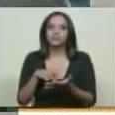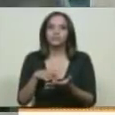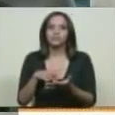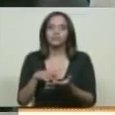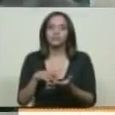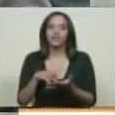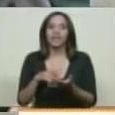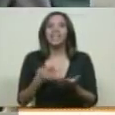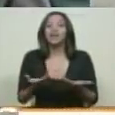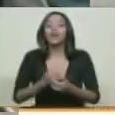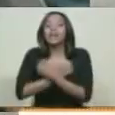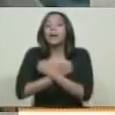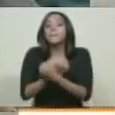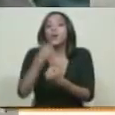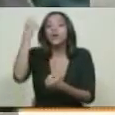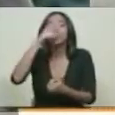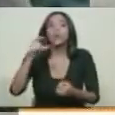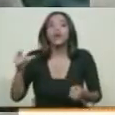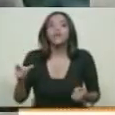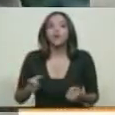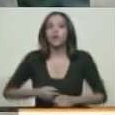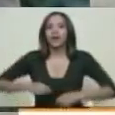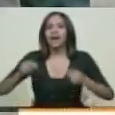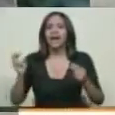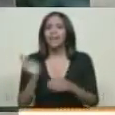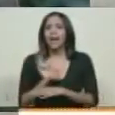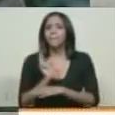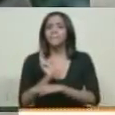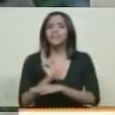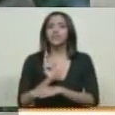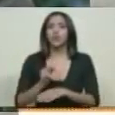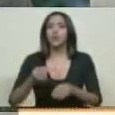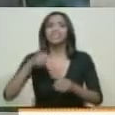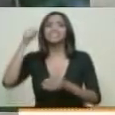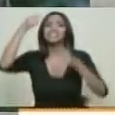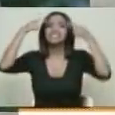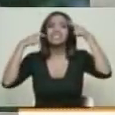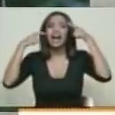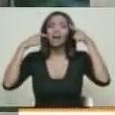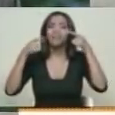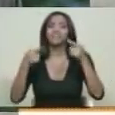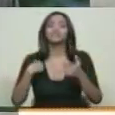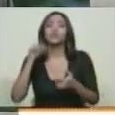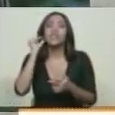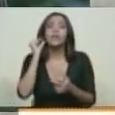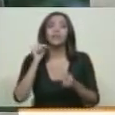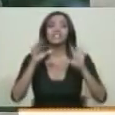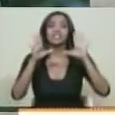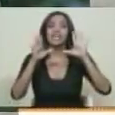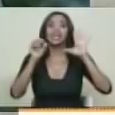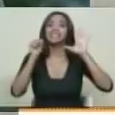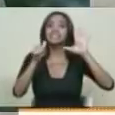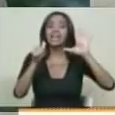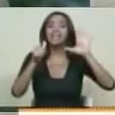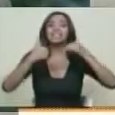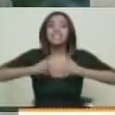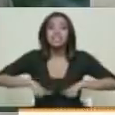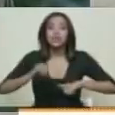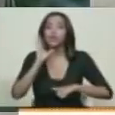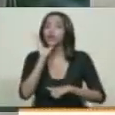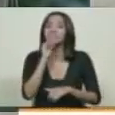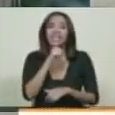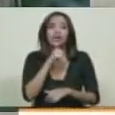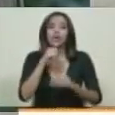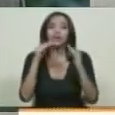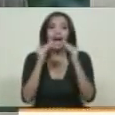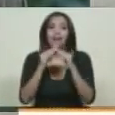y con el amor del pueblo de inmediato llegan los papeles. Chávez, que soy una mujer que tengo 6 hijos y no tengo casa. ¿Por